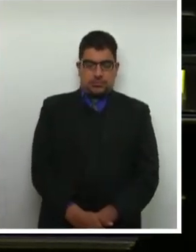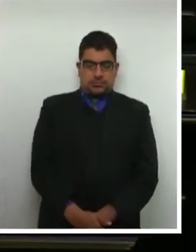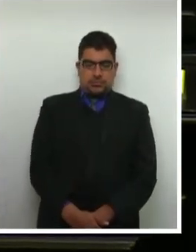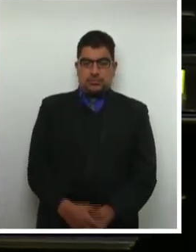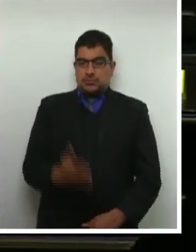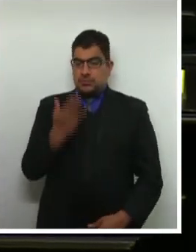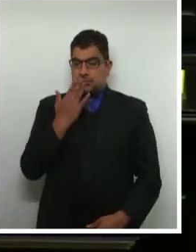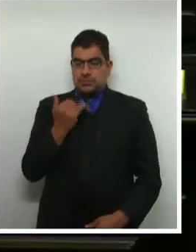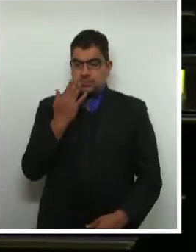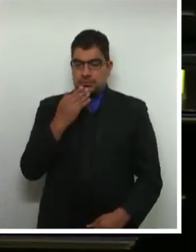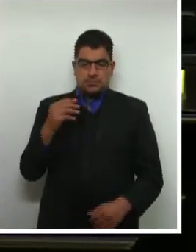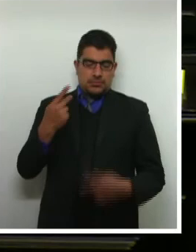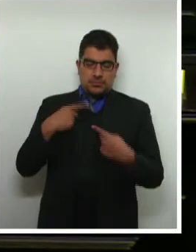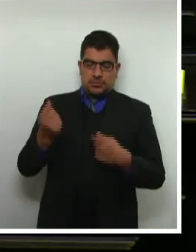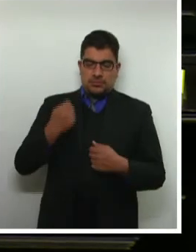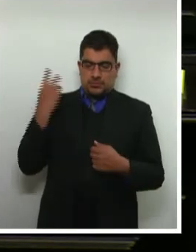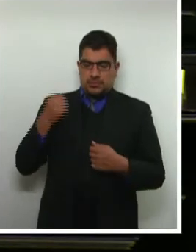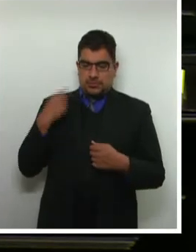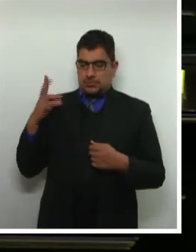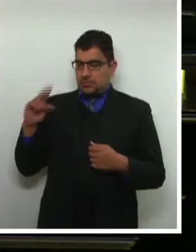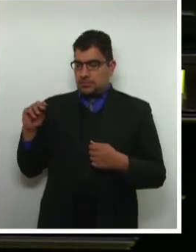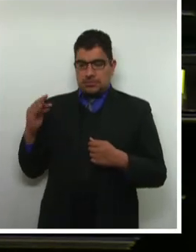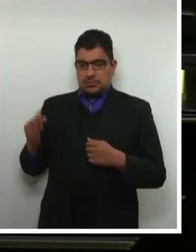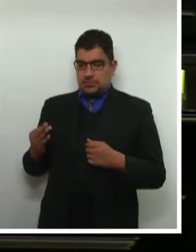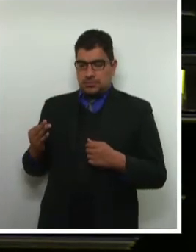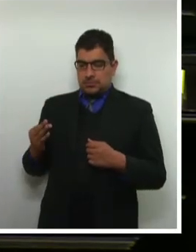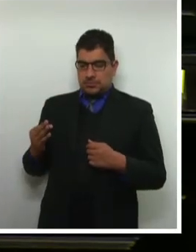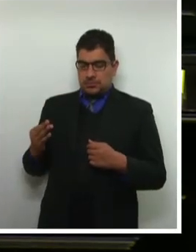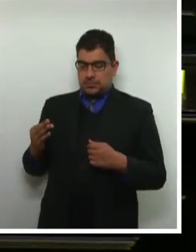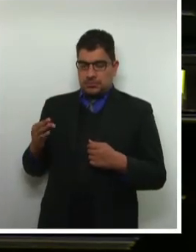No tenemos oradores en contra,